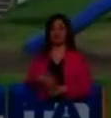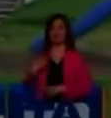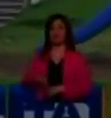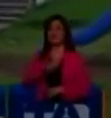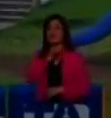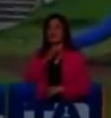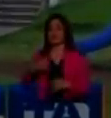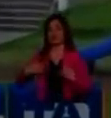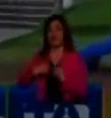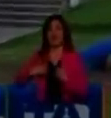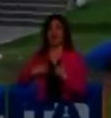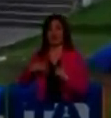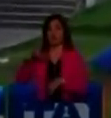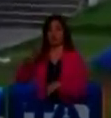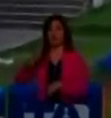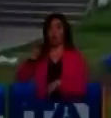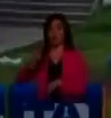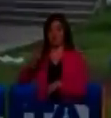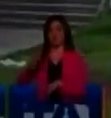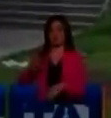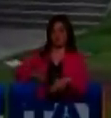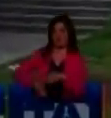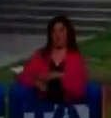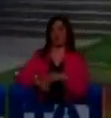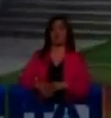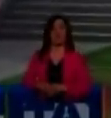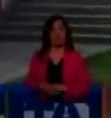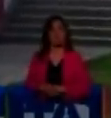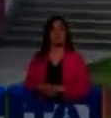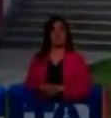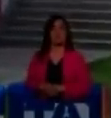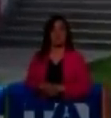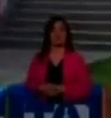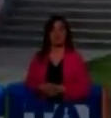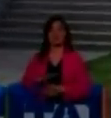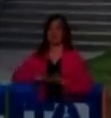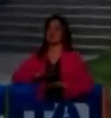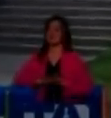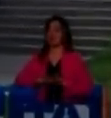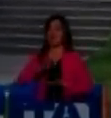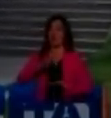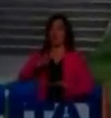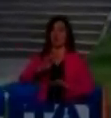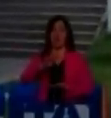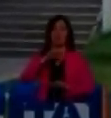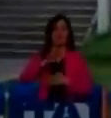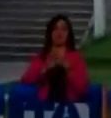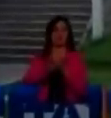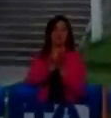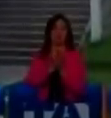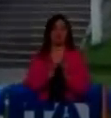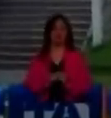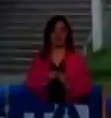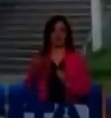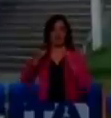los pobres animalitos para que no puedan ladrar mientras ellos vienen y están aquí drogándose. Nos dicen esto que le ha pasado a